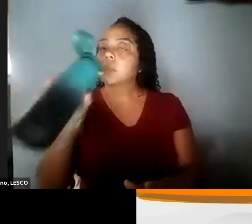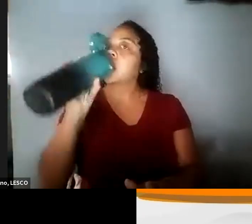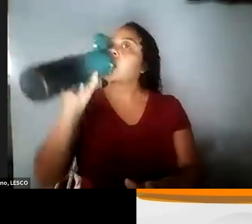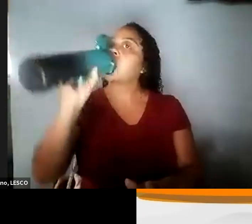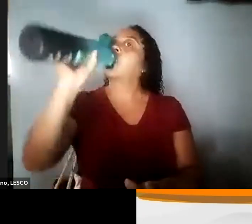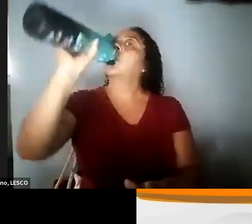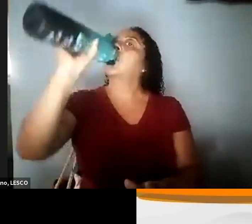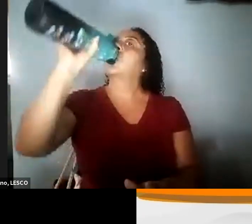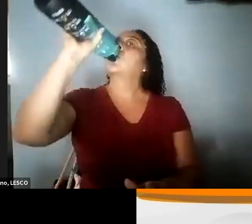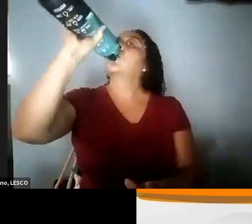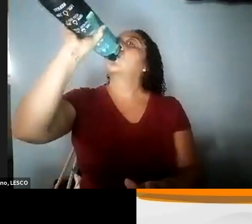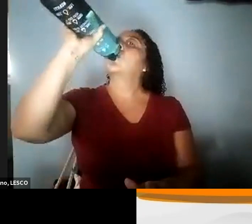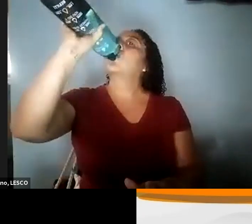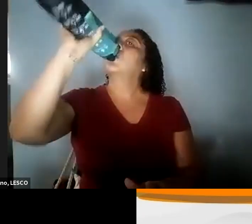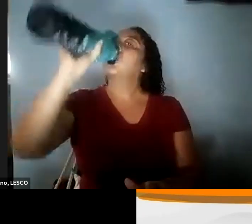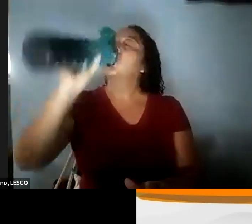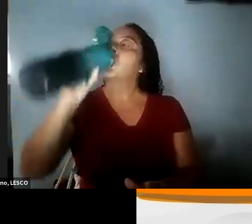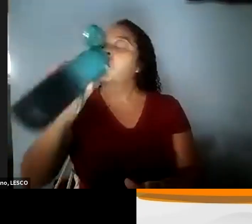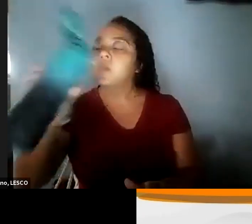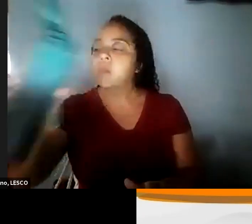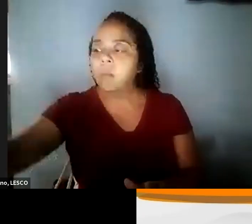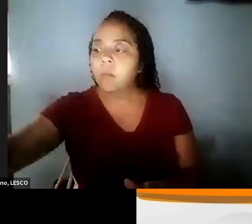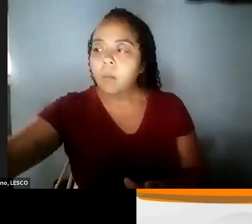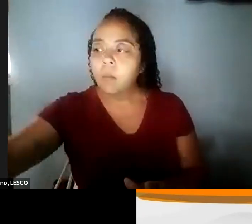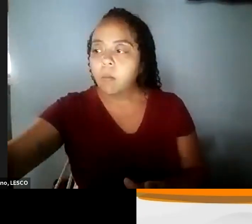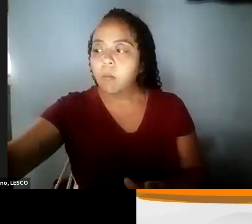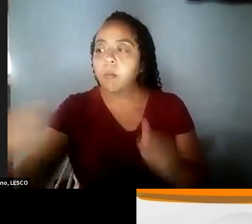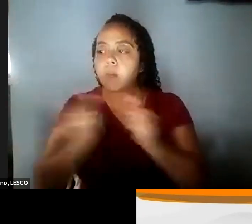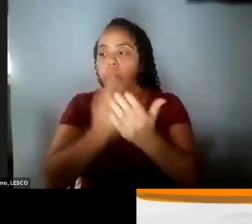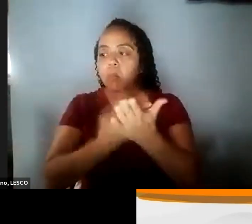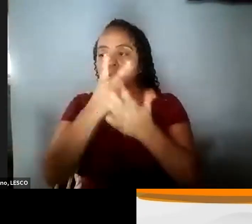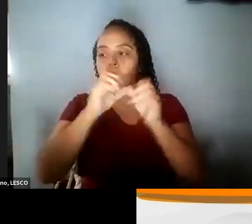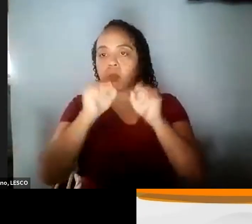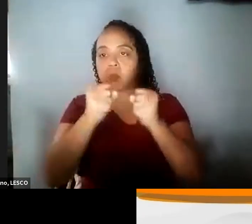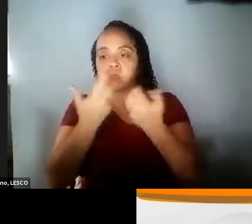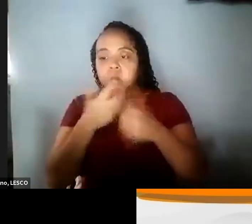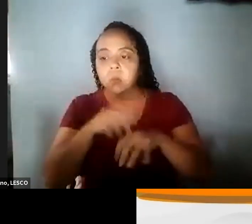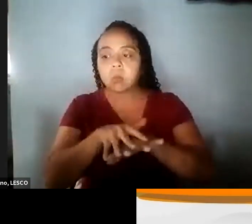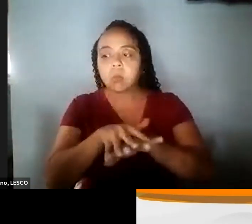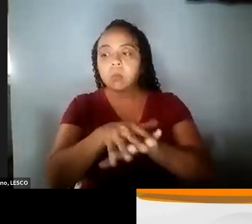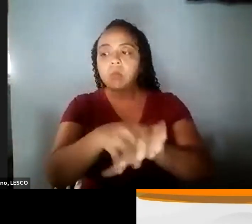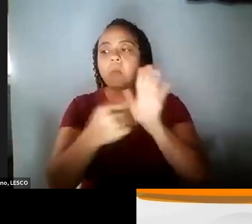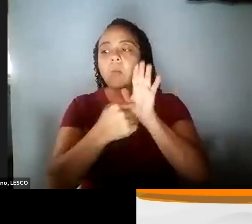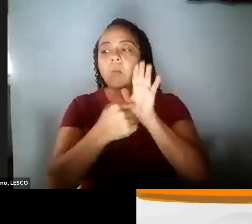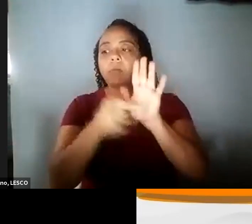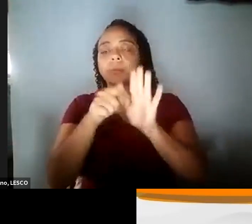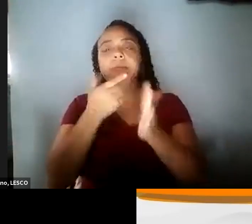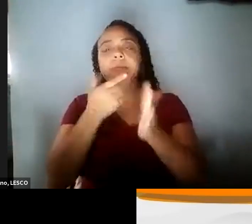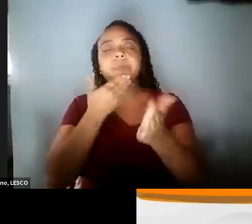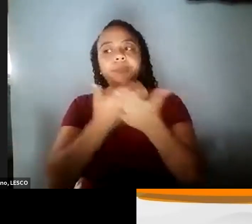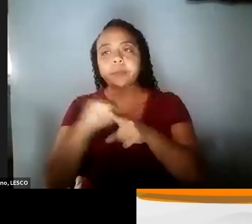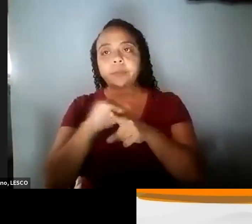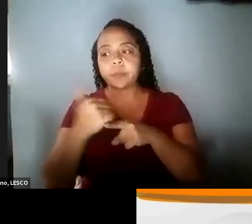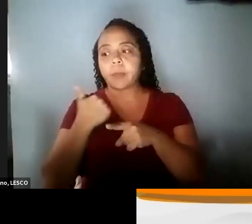promoviendo estos eventos de colaboración de poder compenetrarnos mostrar esas buenas prácticas que ha tenido